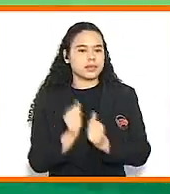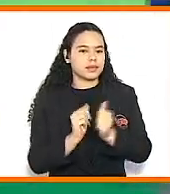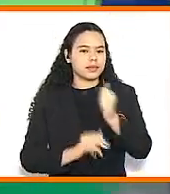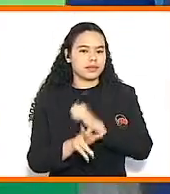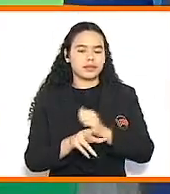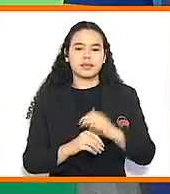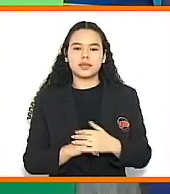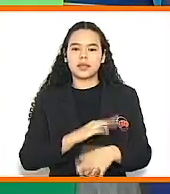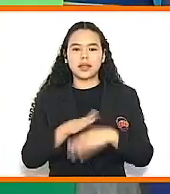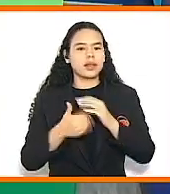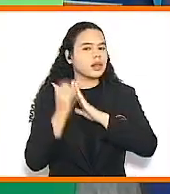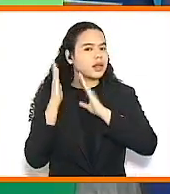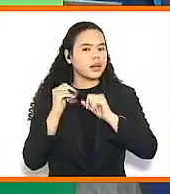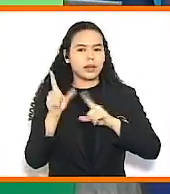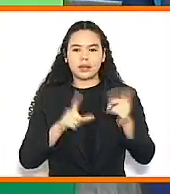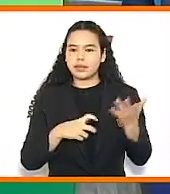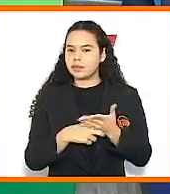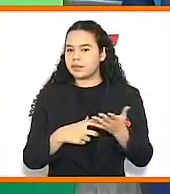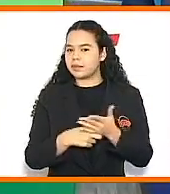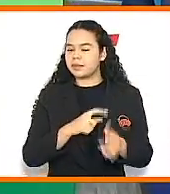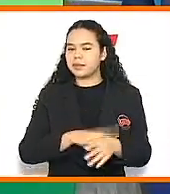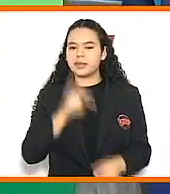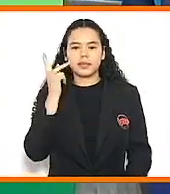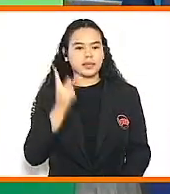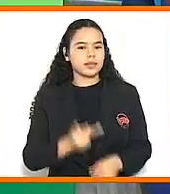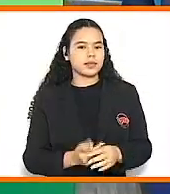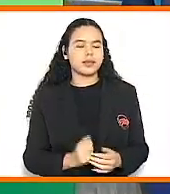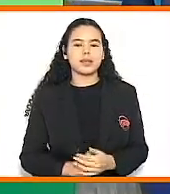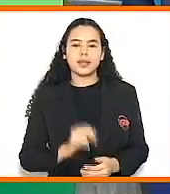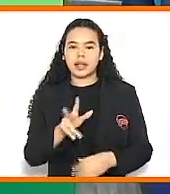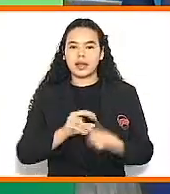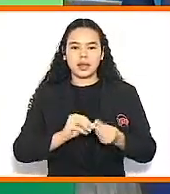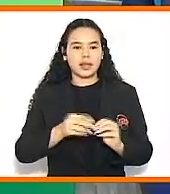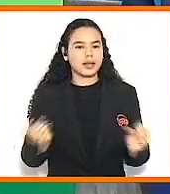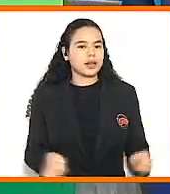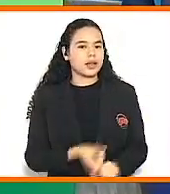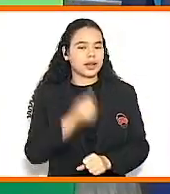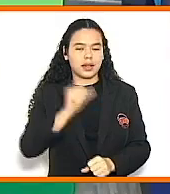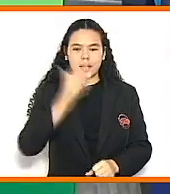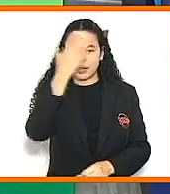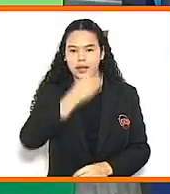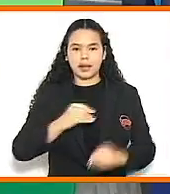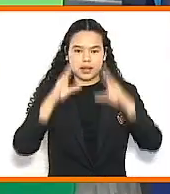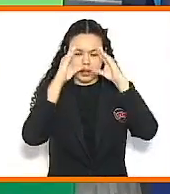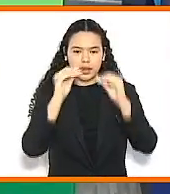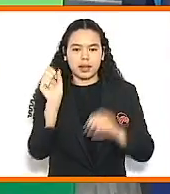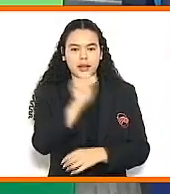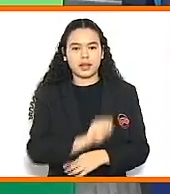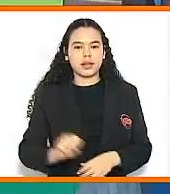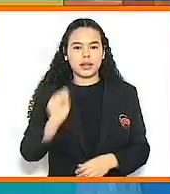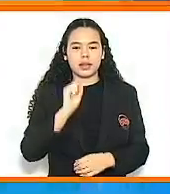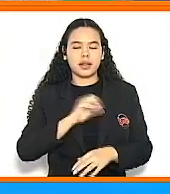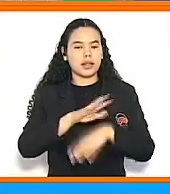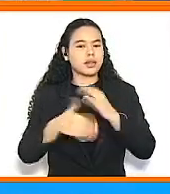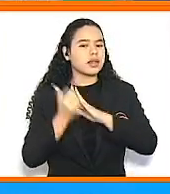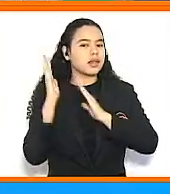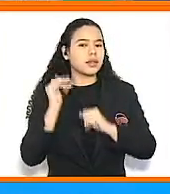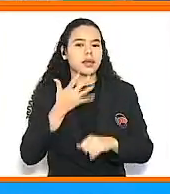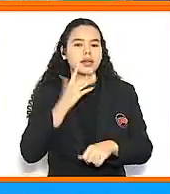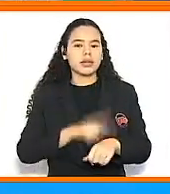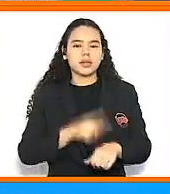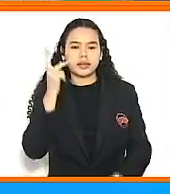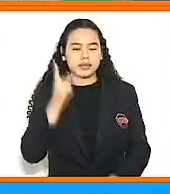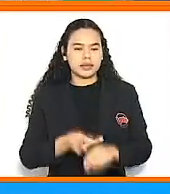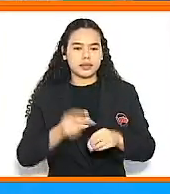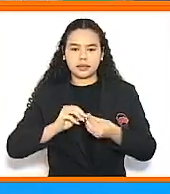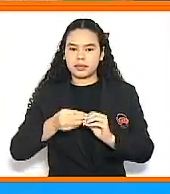3. Esperamos que tengas tu boleto en mano porque vamos a conocer los tres números ganadores para esta hermosa noche de sábado. Suerte, porque el primer número